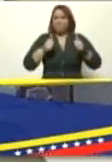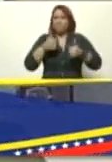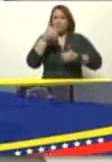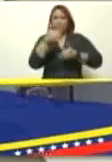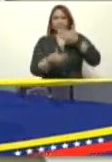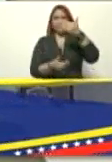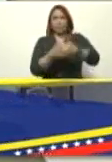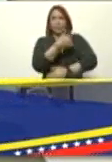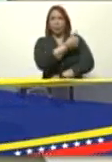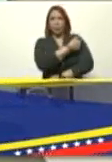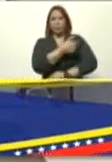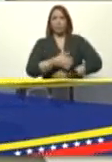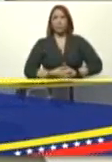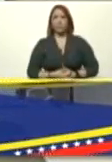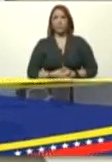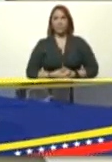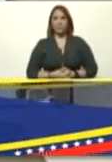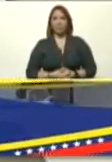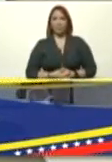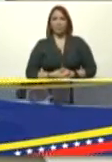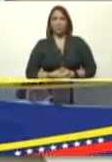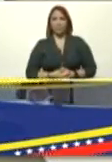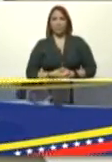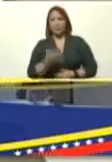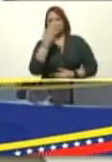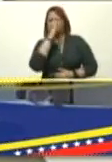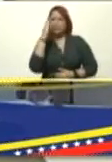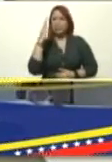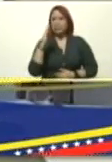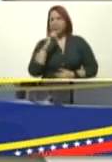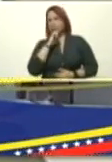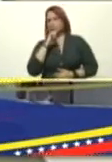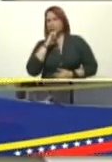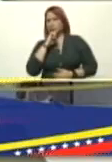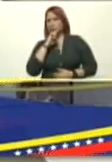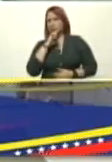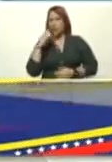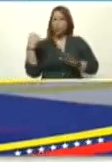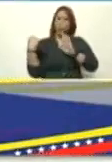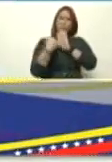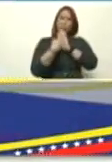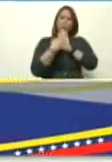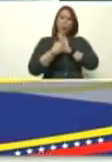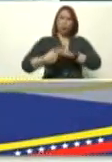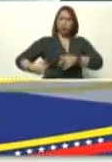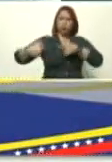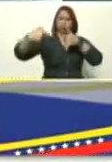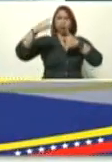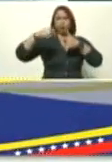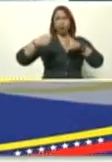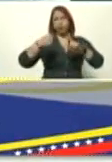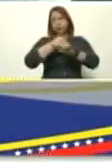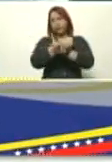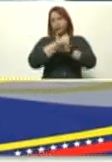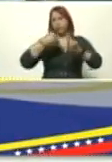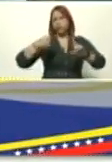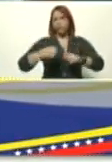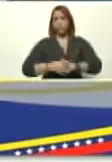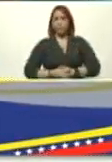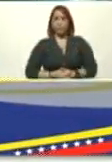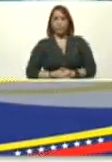de vacunación. En medio de perturbaciones, amenazas, sabotajes,